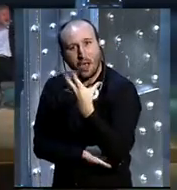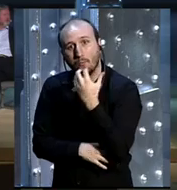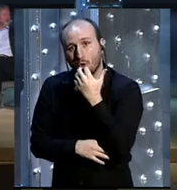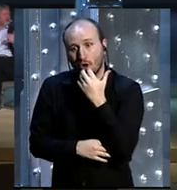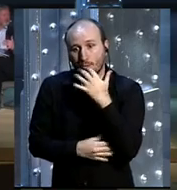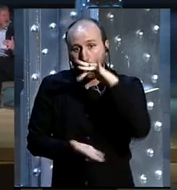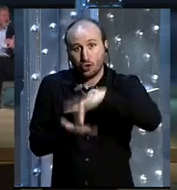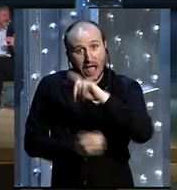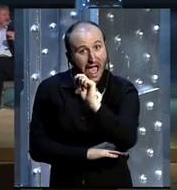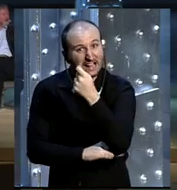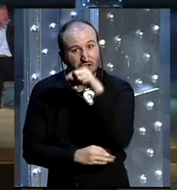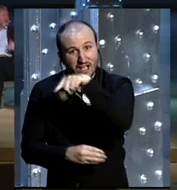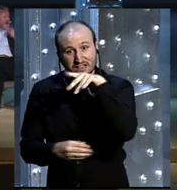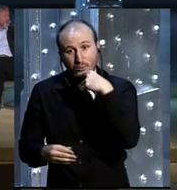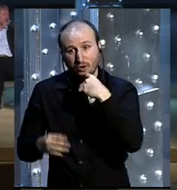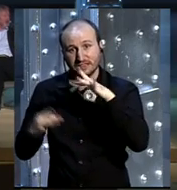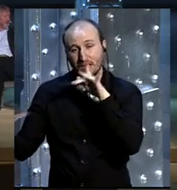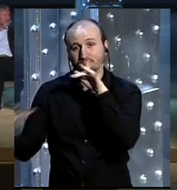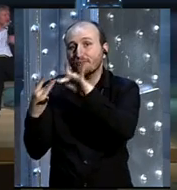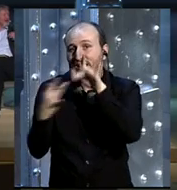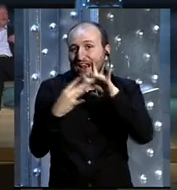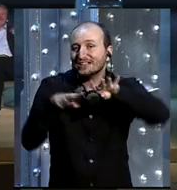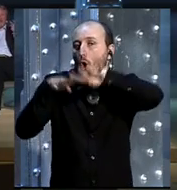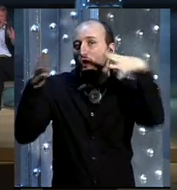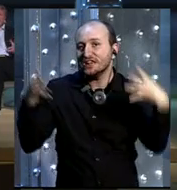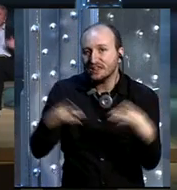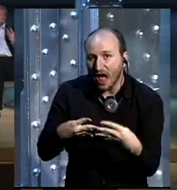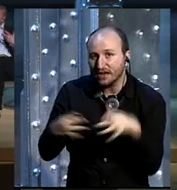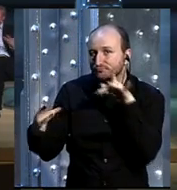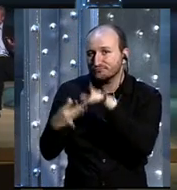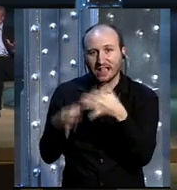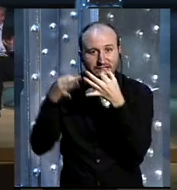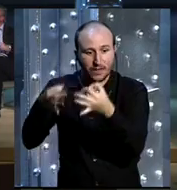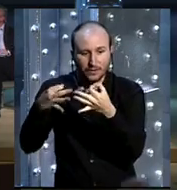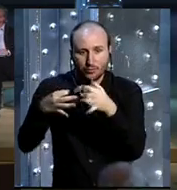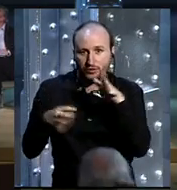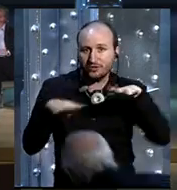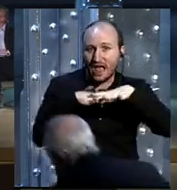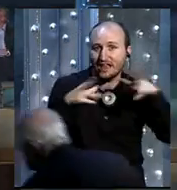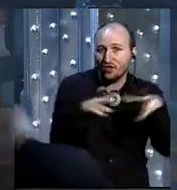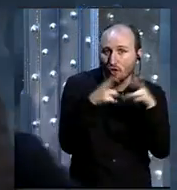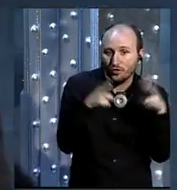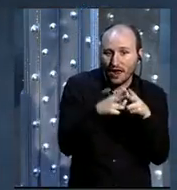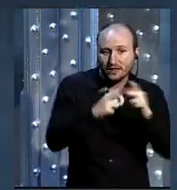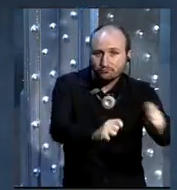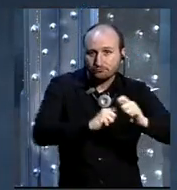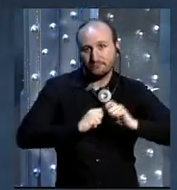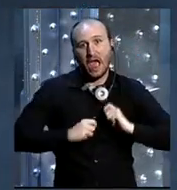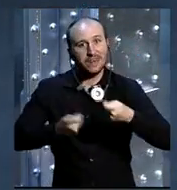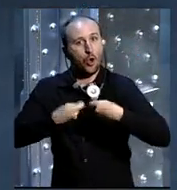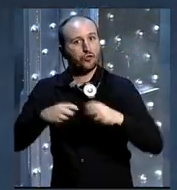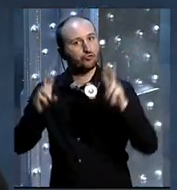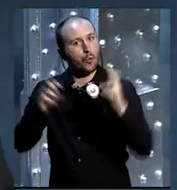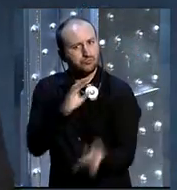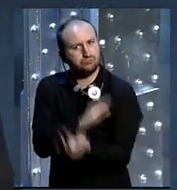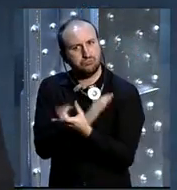los que realmente tienen unos canales online que tienen, por supuesto, contacto con las redes sociales que les permiten crear nuevos negocios, además